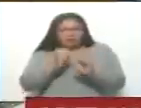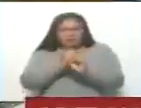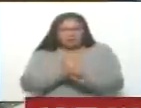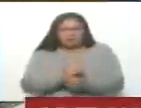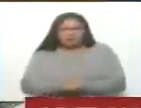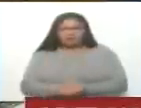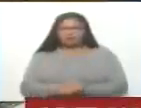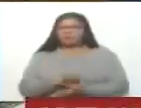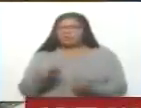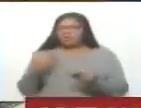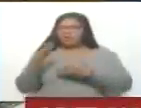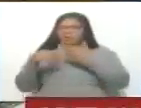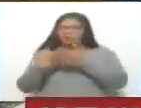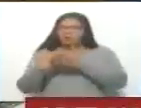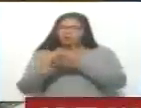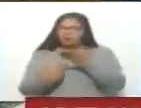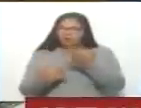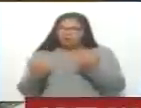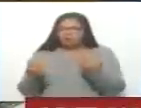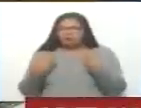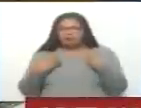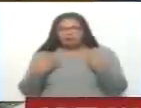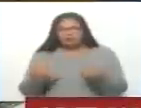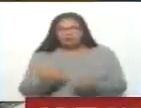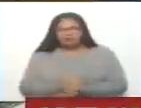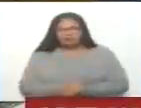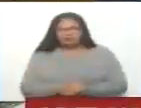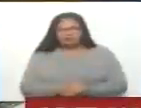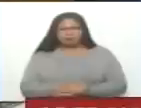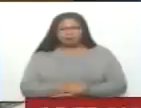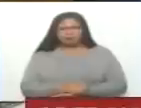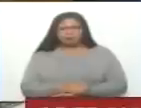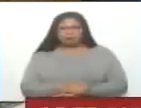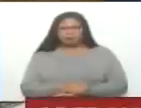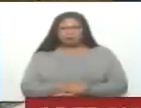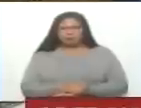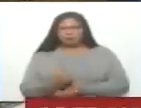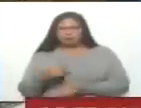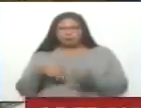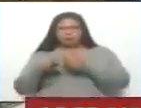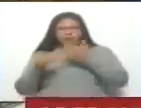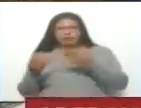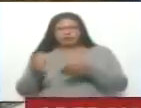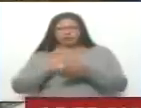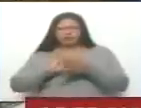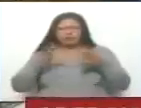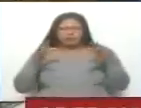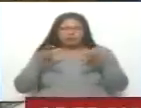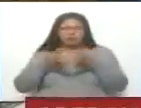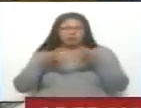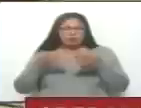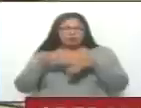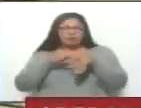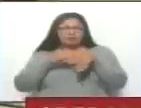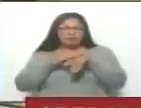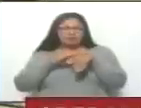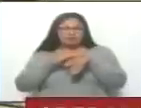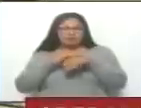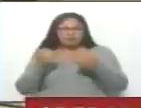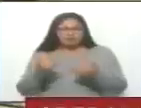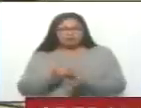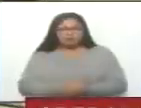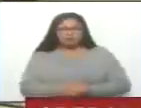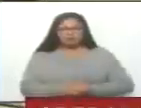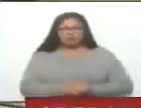proponen estas propuestas que serán llevadas a esta reunión con la ministra Santaella? Fíjate, nosotros,